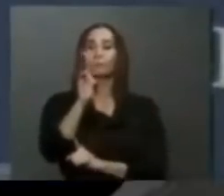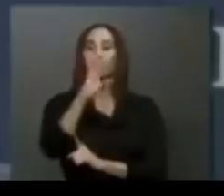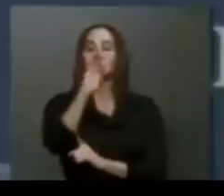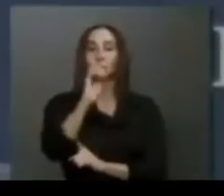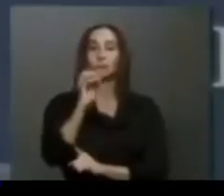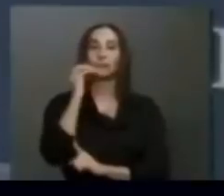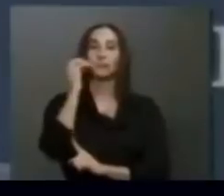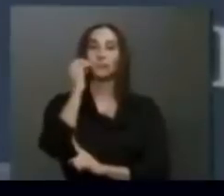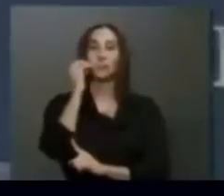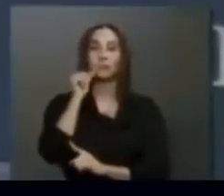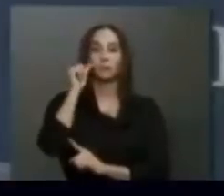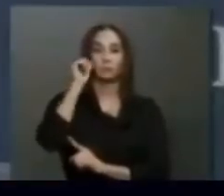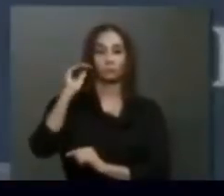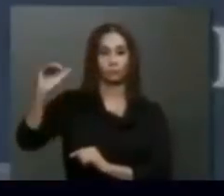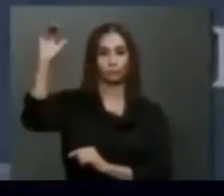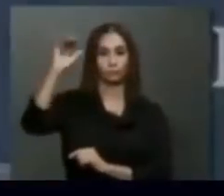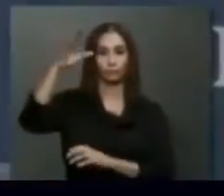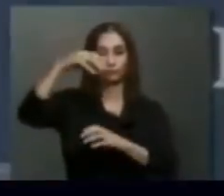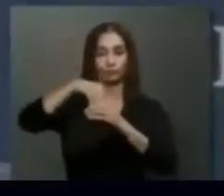hogares tienen un adulto mayor en ellos.